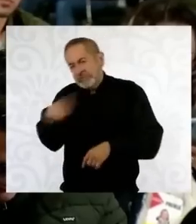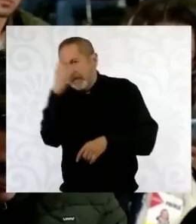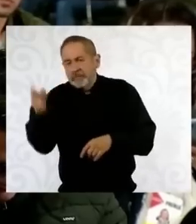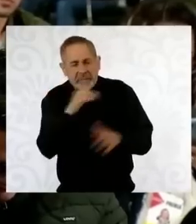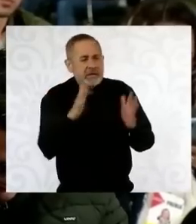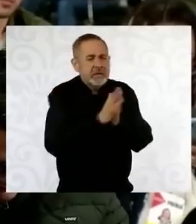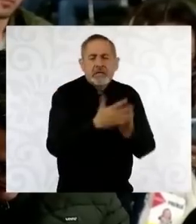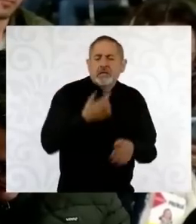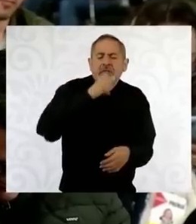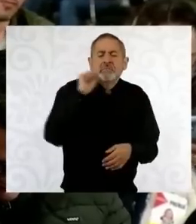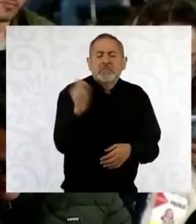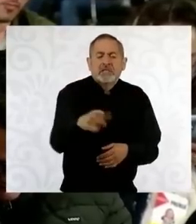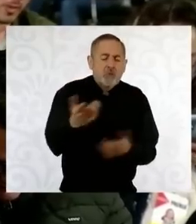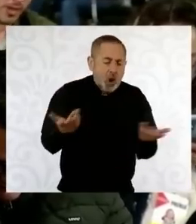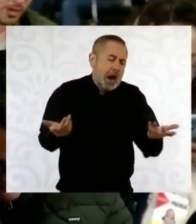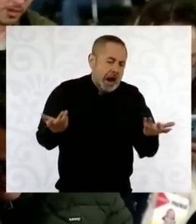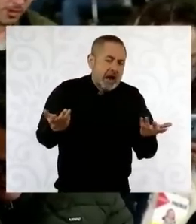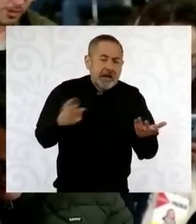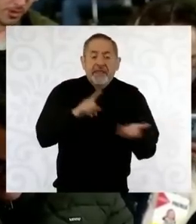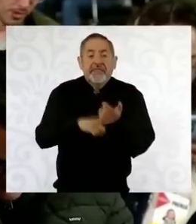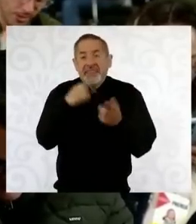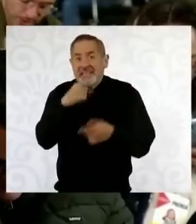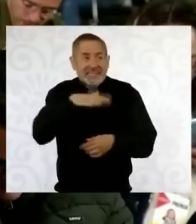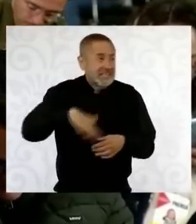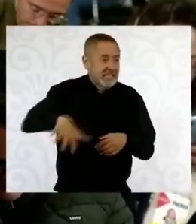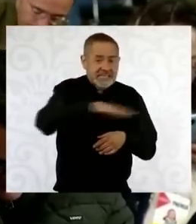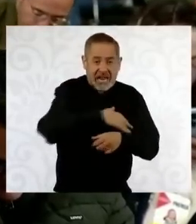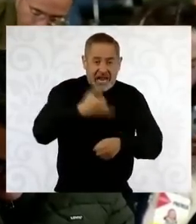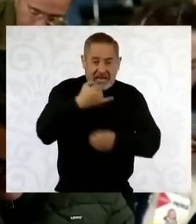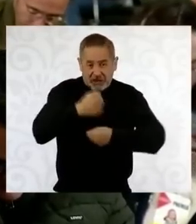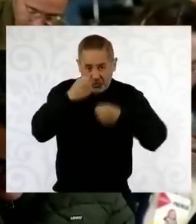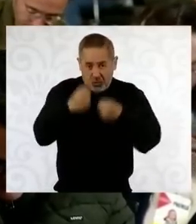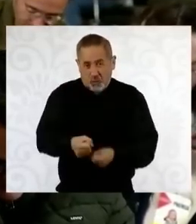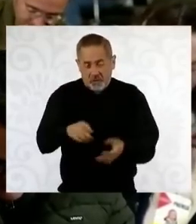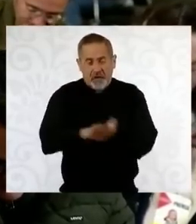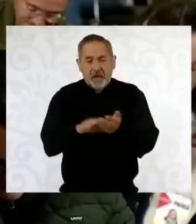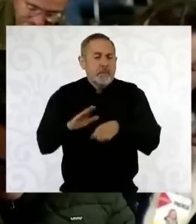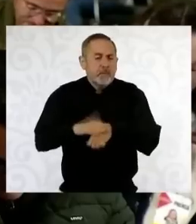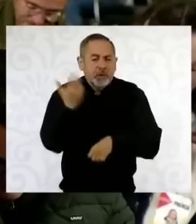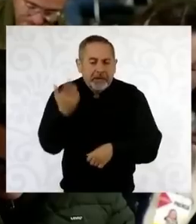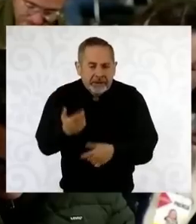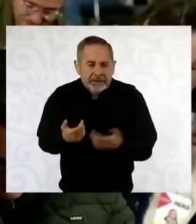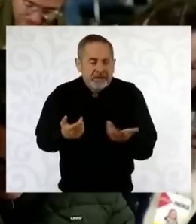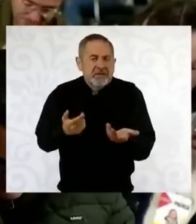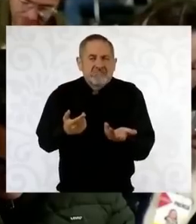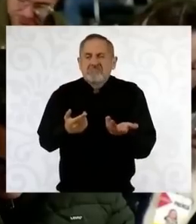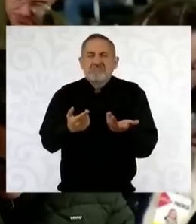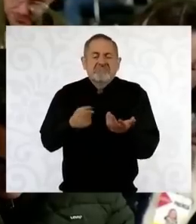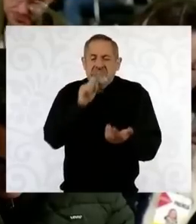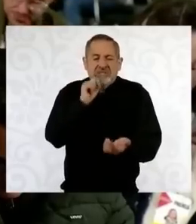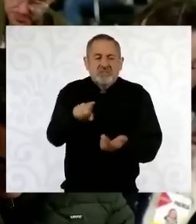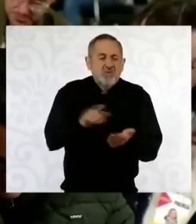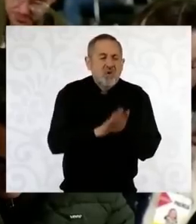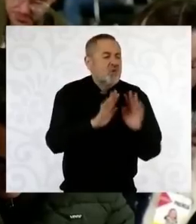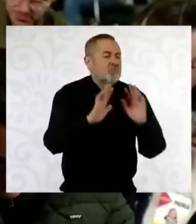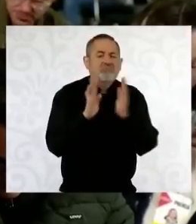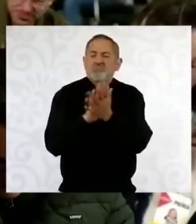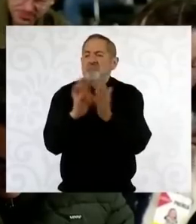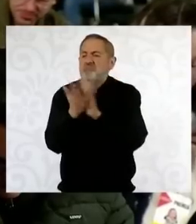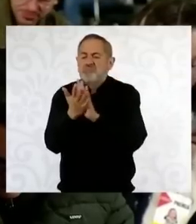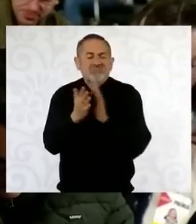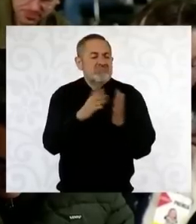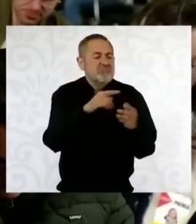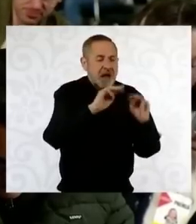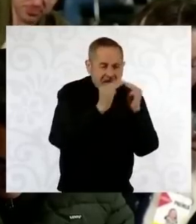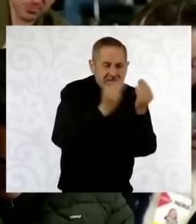sentido es que, por ejemplo, el tema de la inseguridad o de la violencia se debe mucho o no se entiende si no hay una colusión entre las autoridades